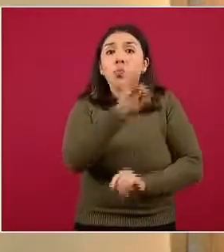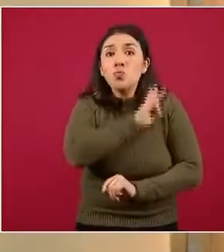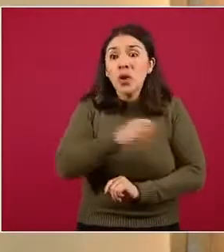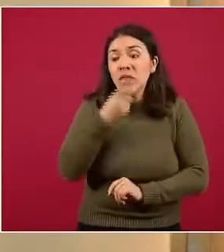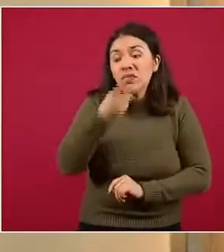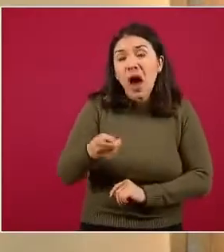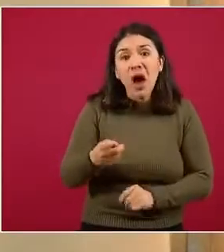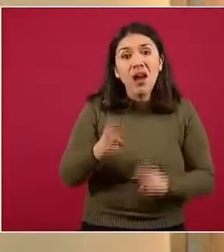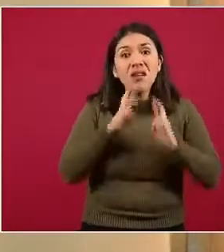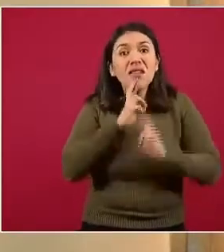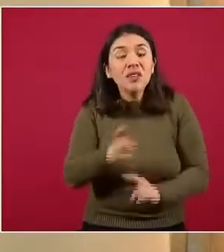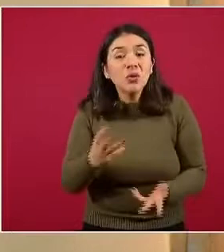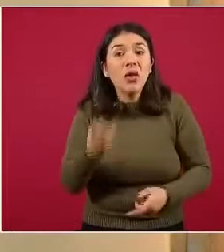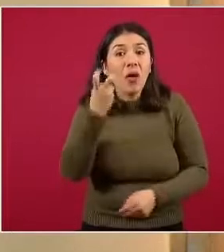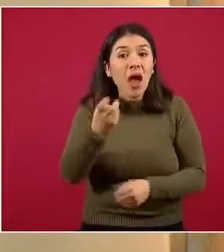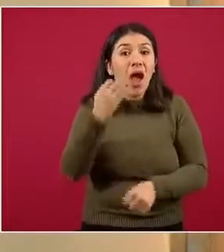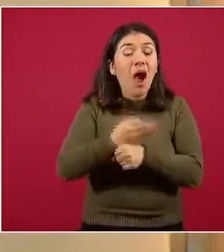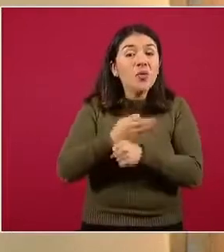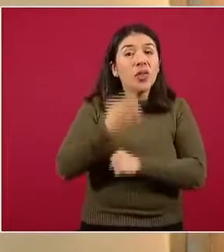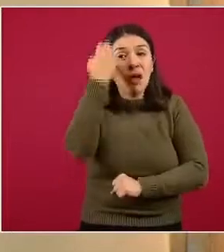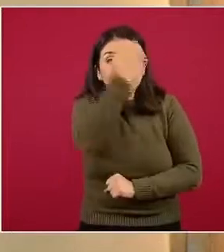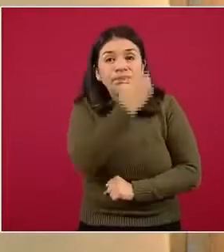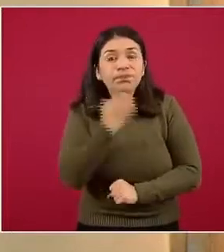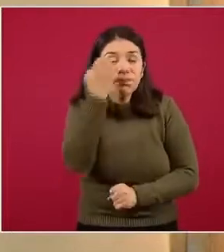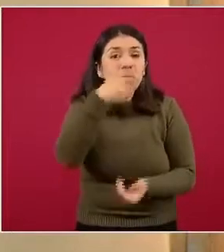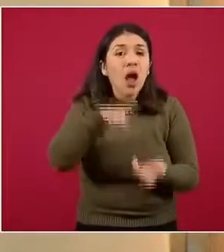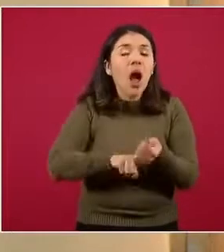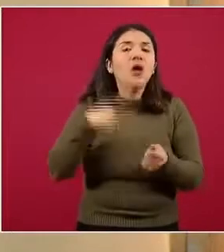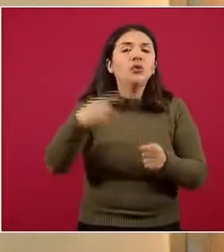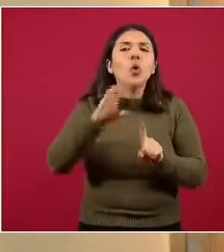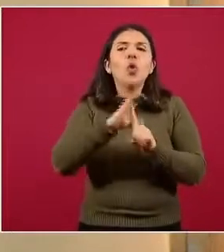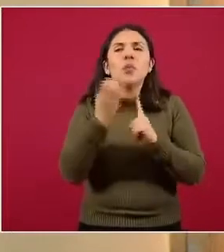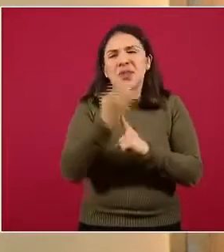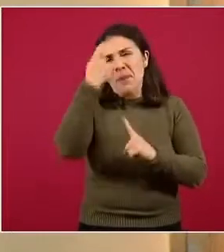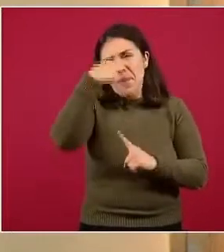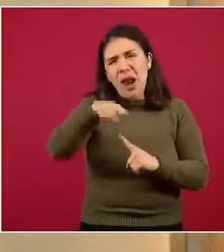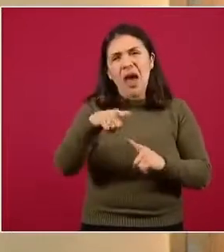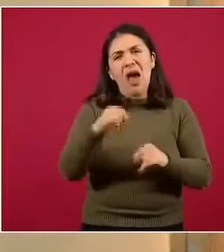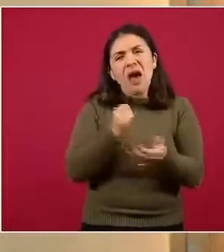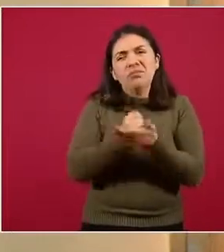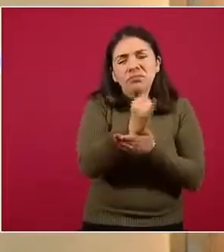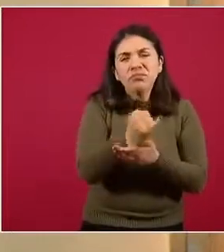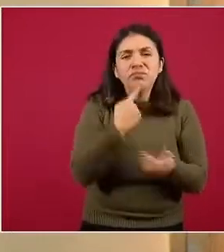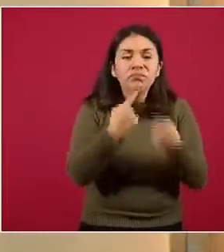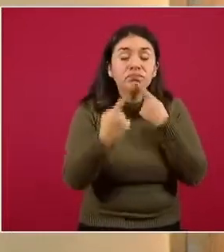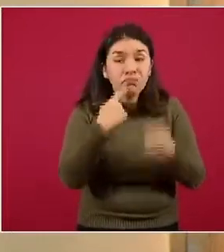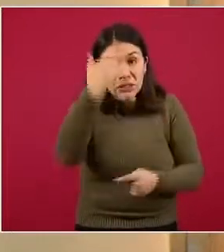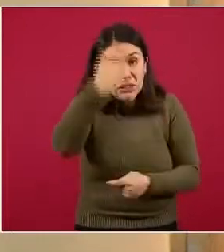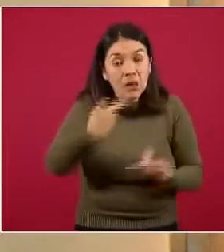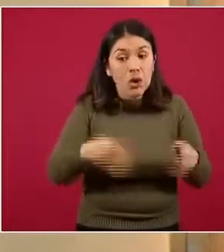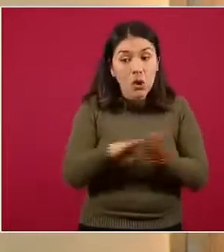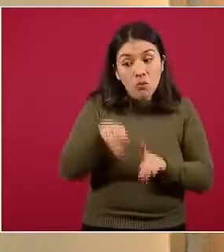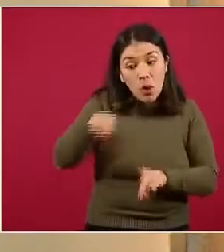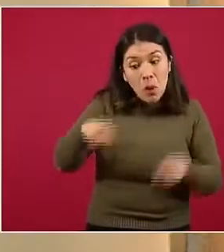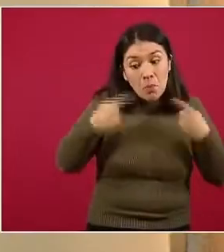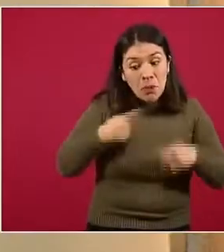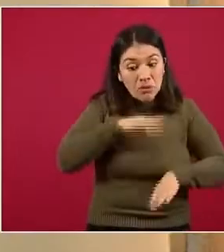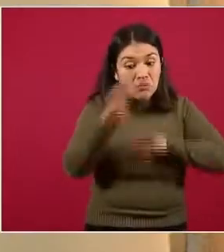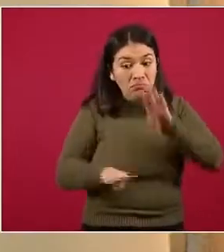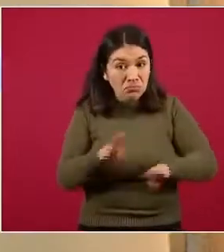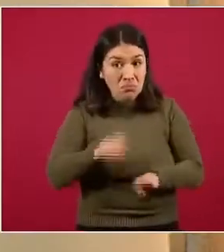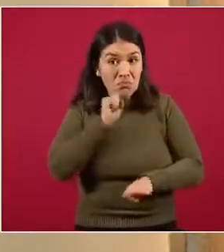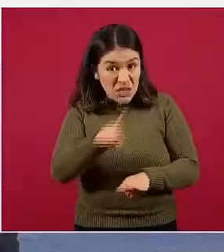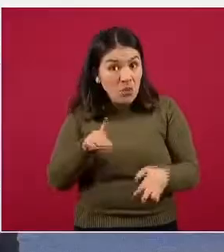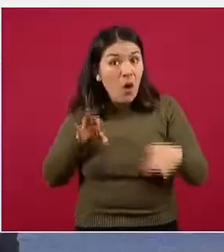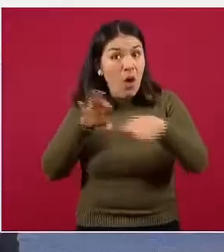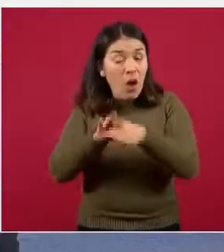de resultado y que se está analizando dentro de los comités de dictaminación para saber si las muertes son atribuibles